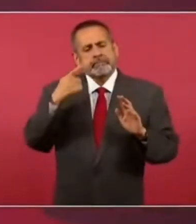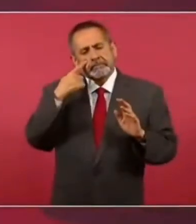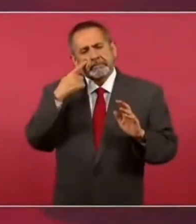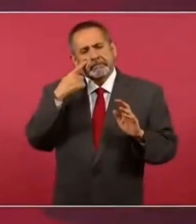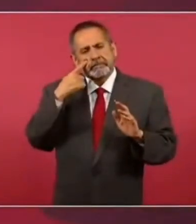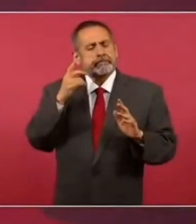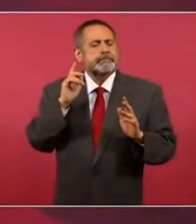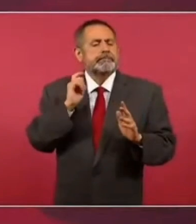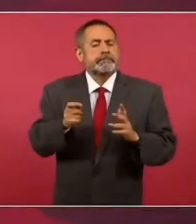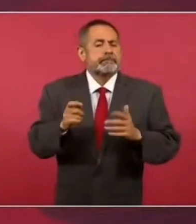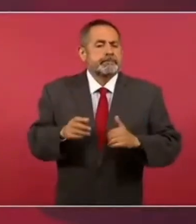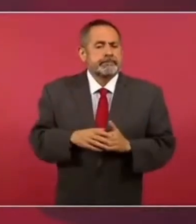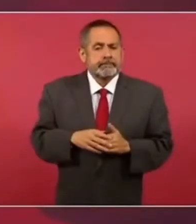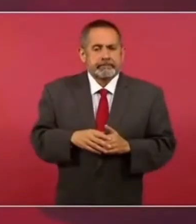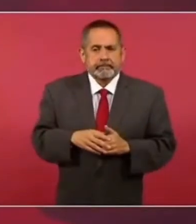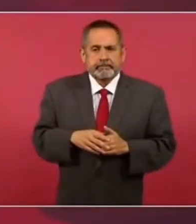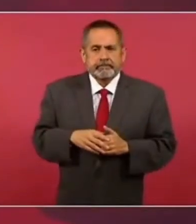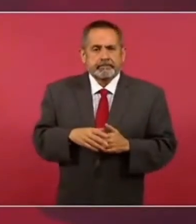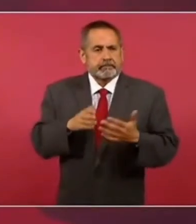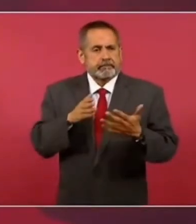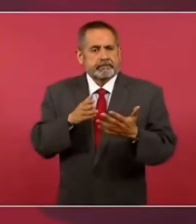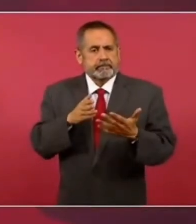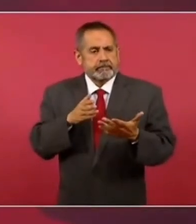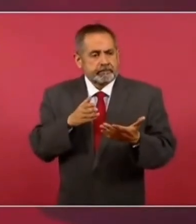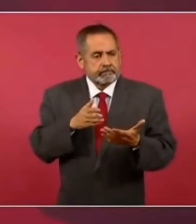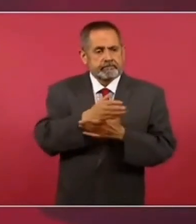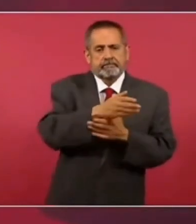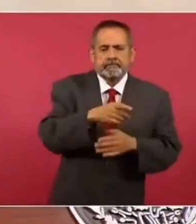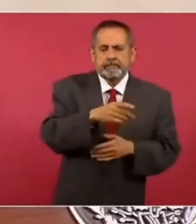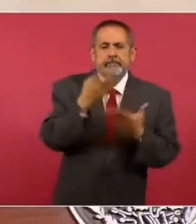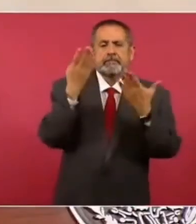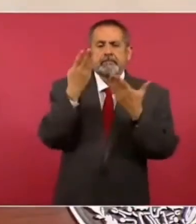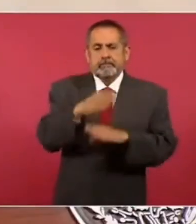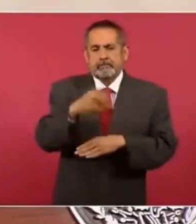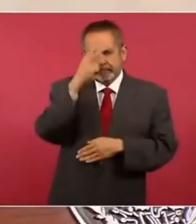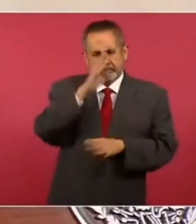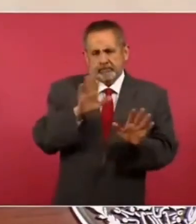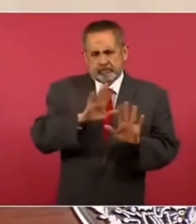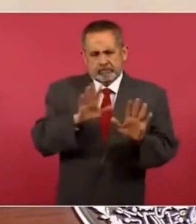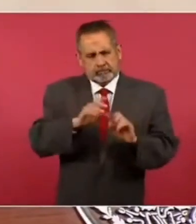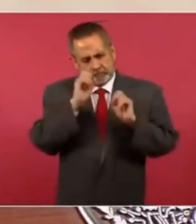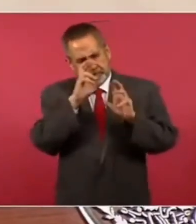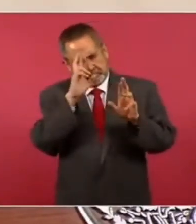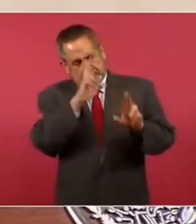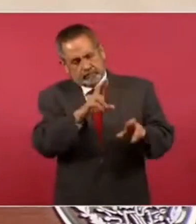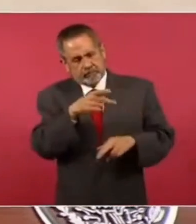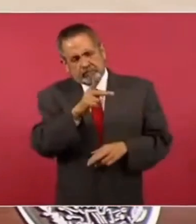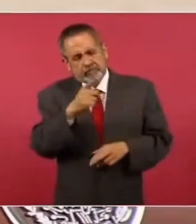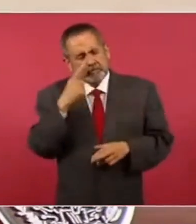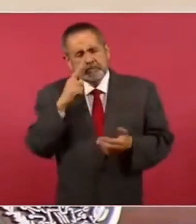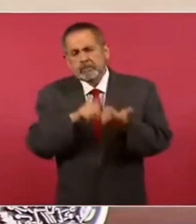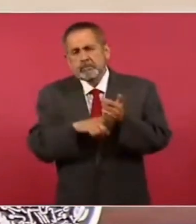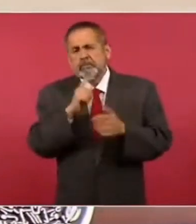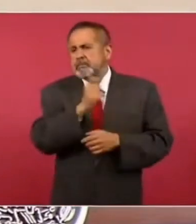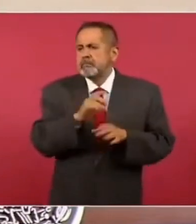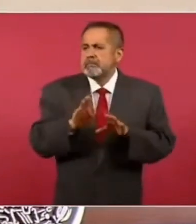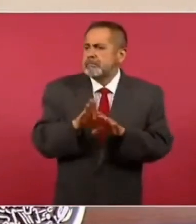vulnerar la autonomía del Banco de México, es saber cómo se manejan